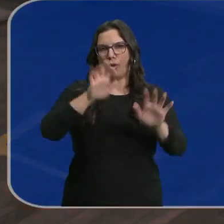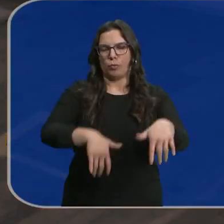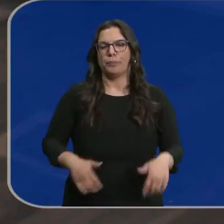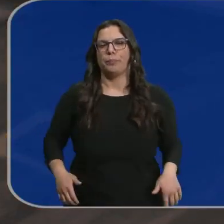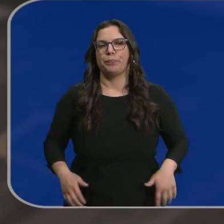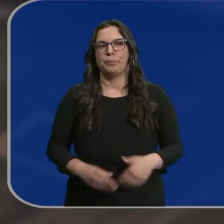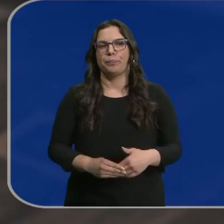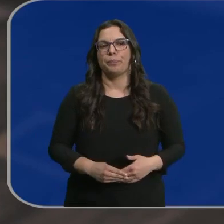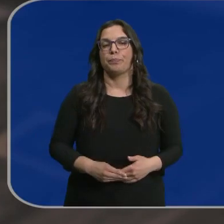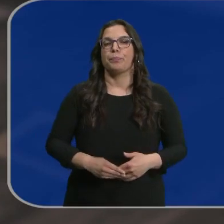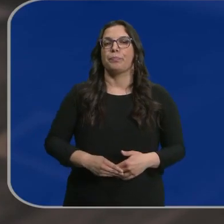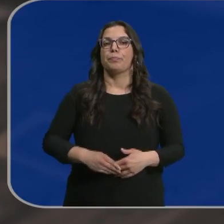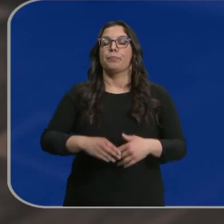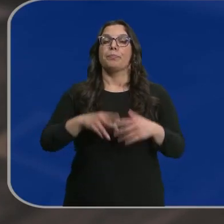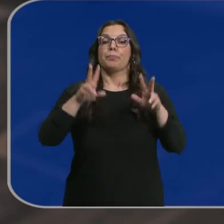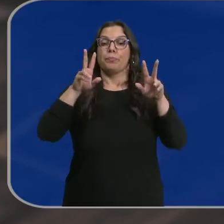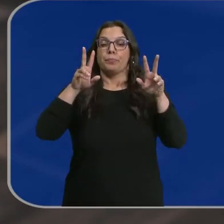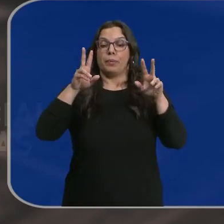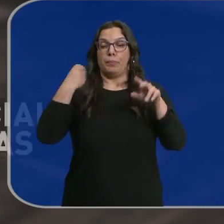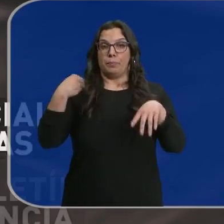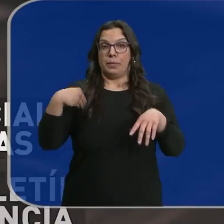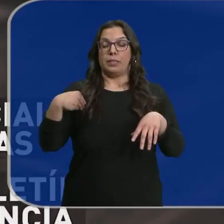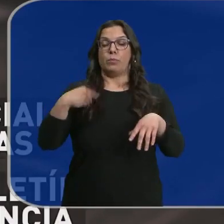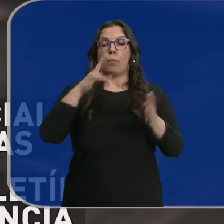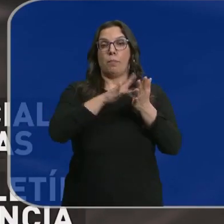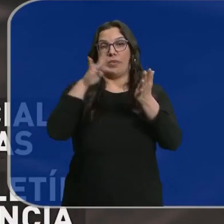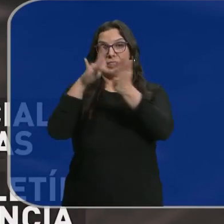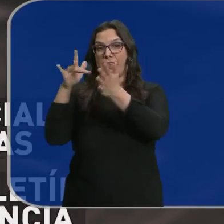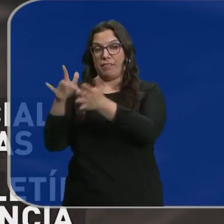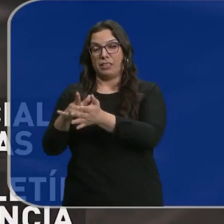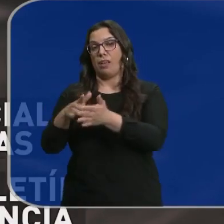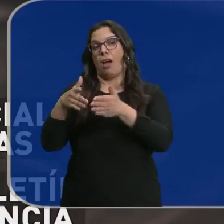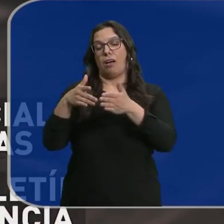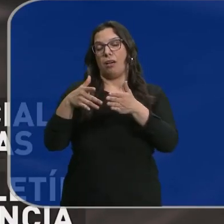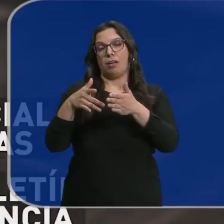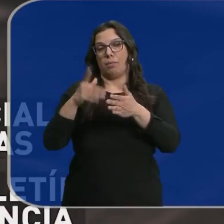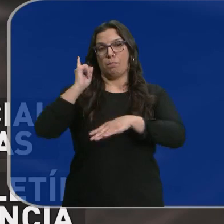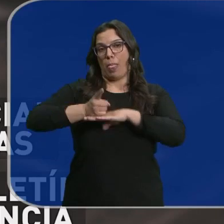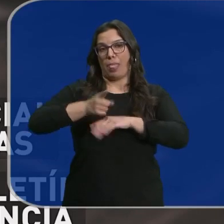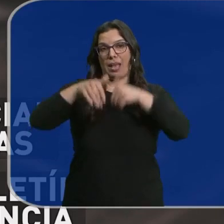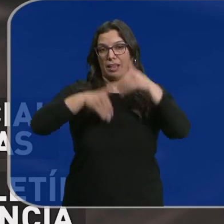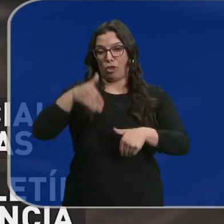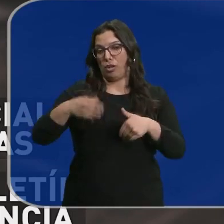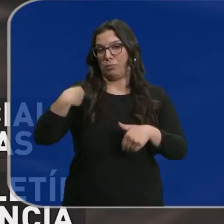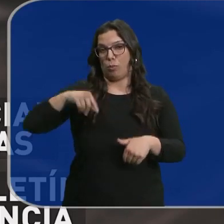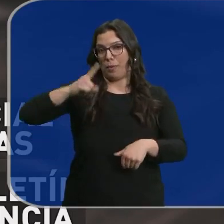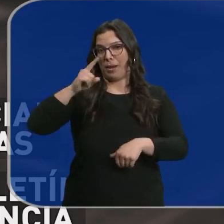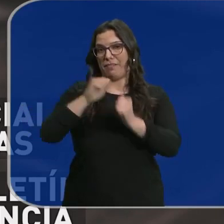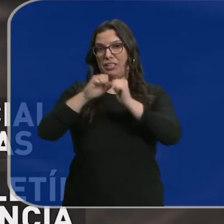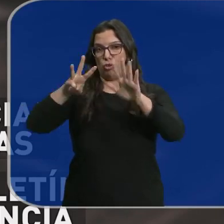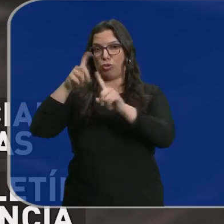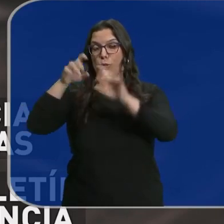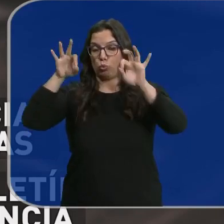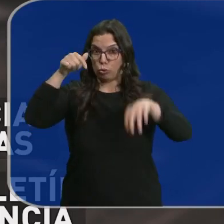No abandonamos esos comicios. El ciclo electoral marcará el calendario este año comenzando por esas elecciones del próximo 28 de mayo.